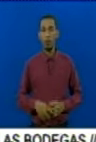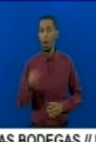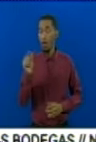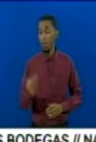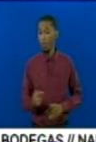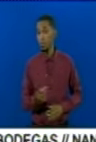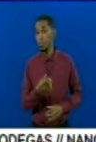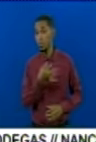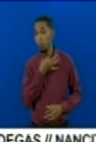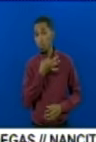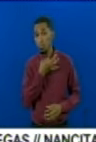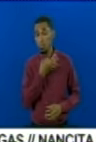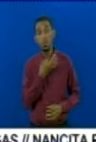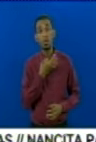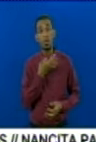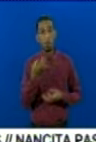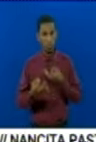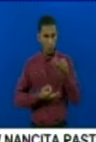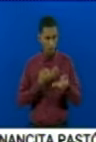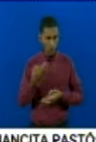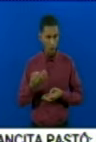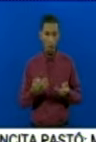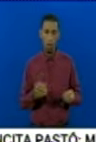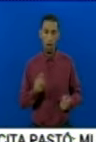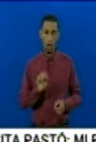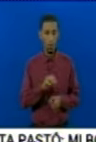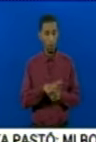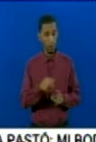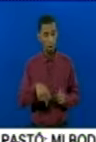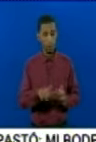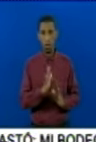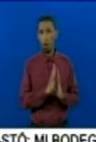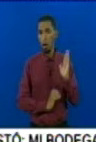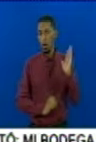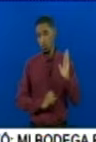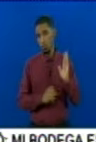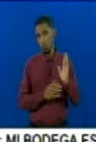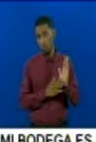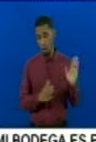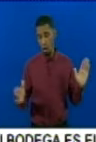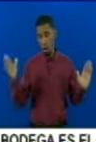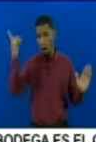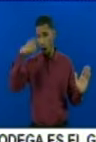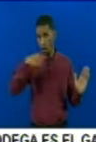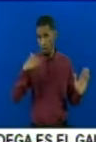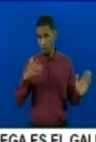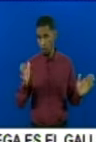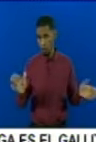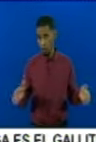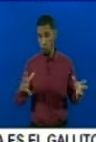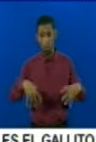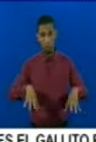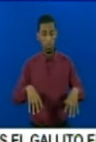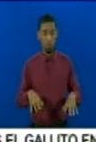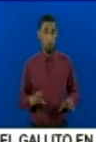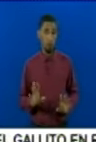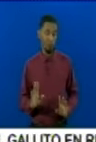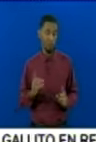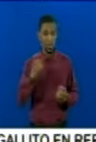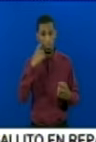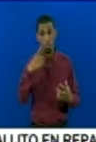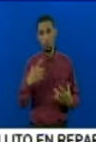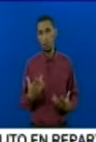días, cuando empezaba el mes, a partir de la propia situación, hoy tiene este tema, y digo este tema que ha